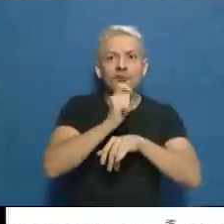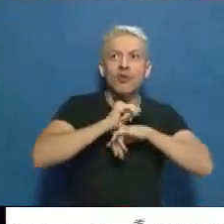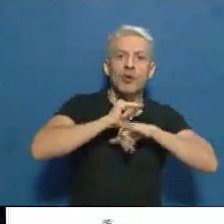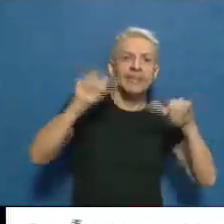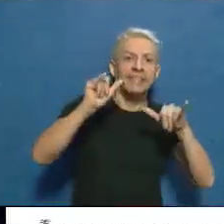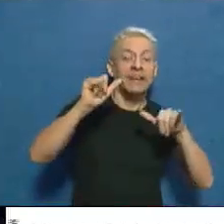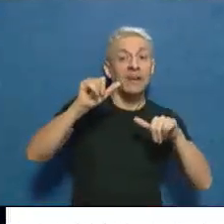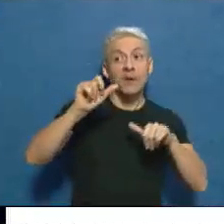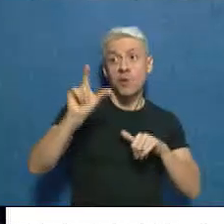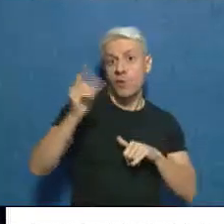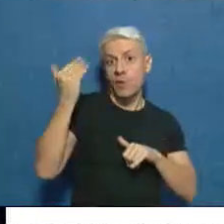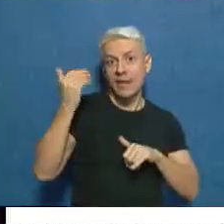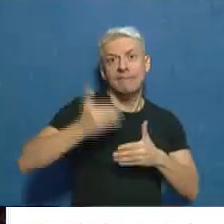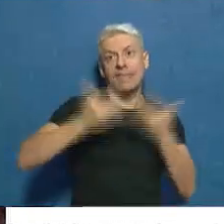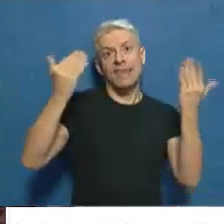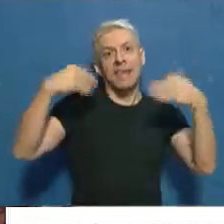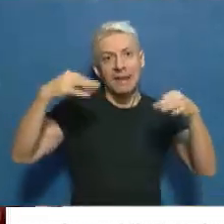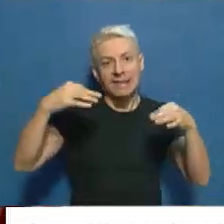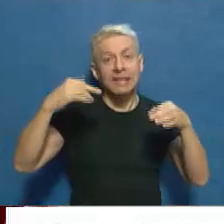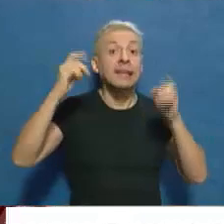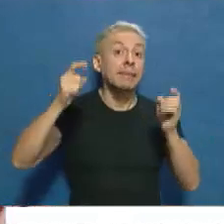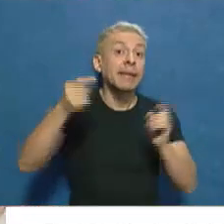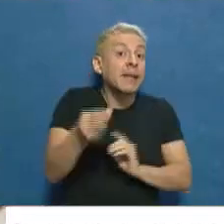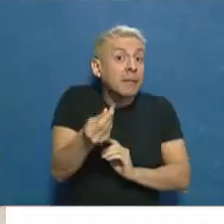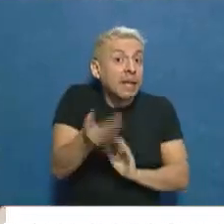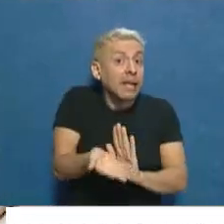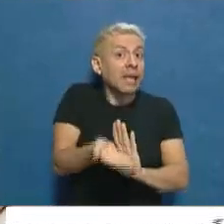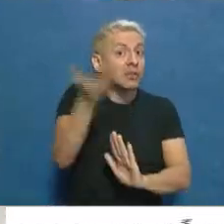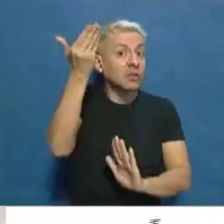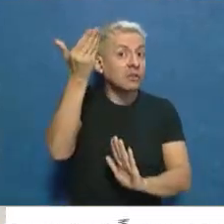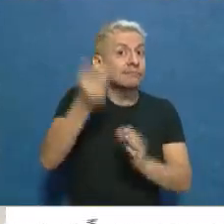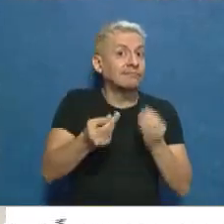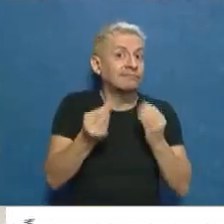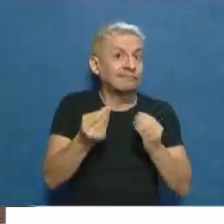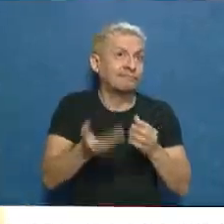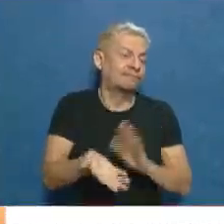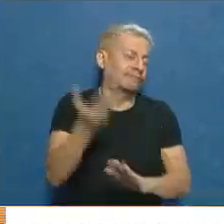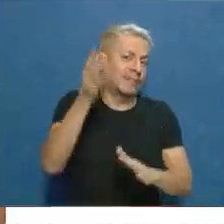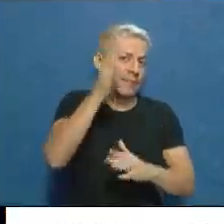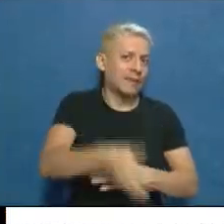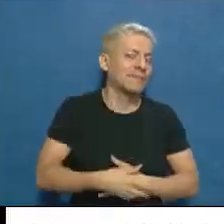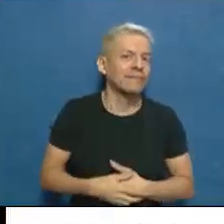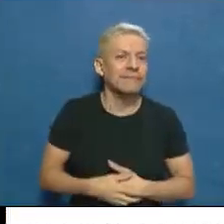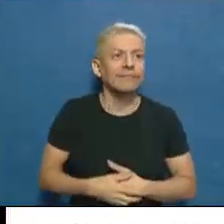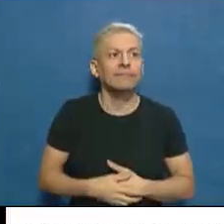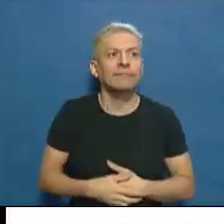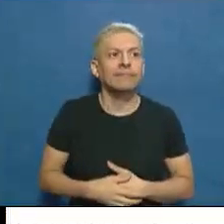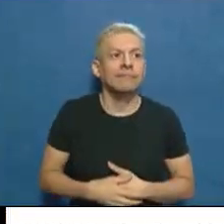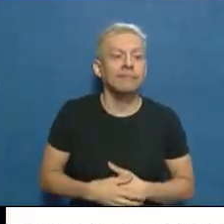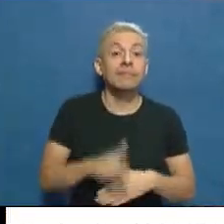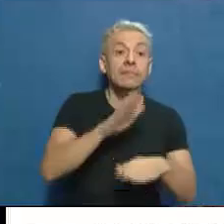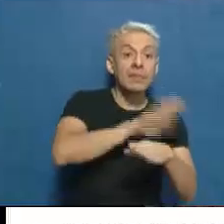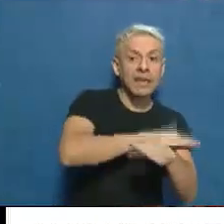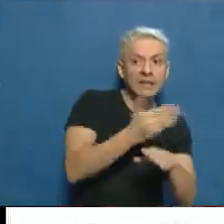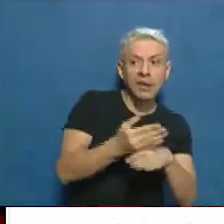se conmemoró su día, sino porque el precio de los cortes para hacerlas se fue a las nubes. El asado y las milanesas con